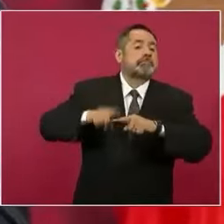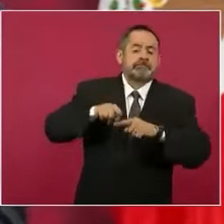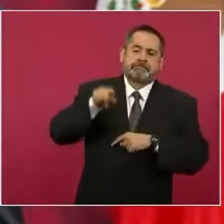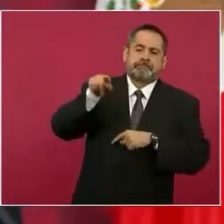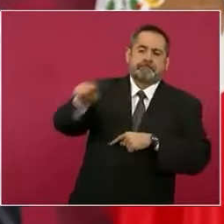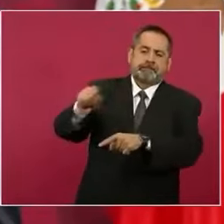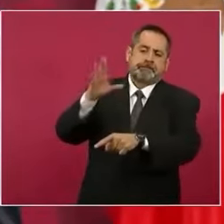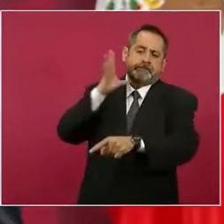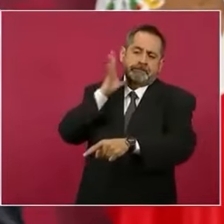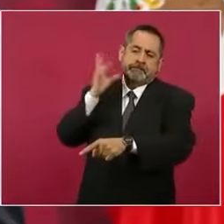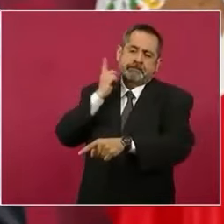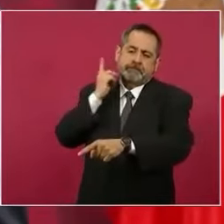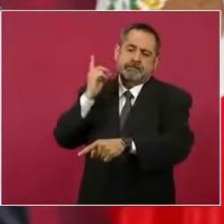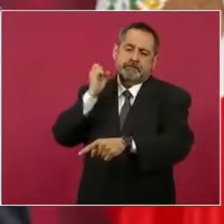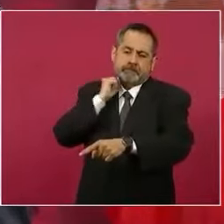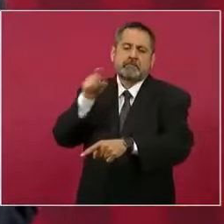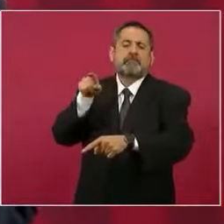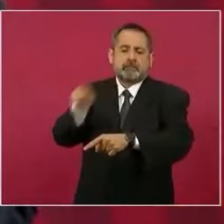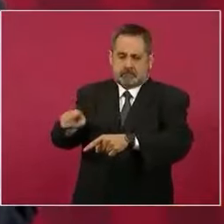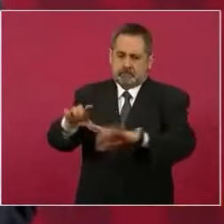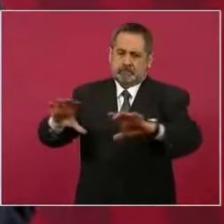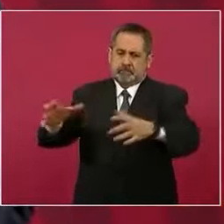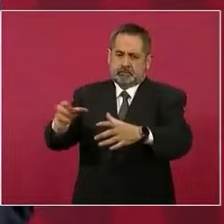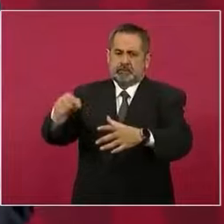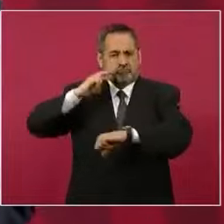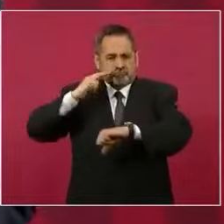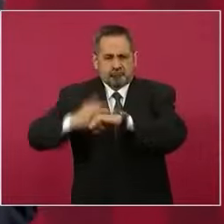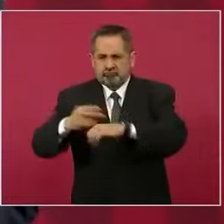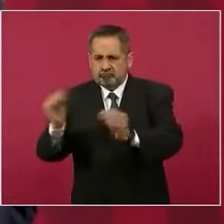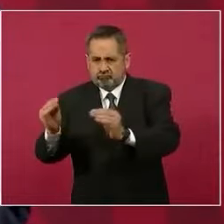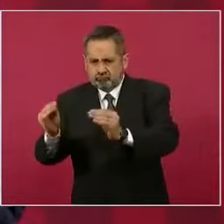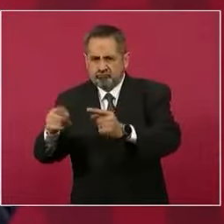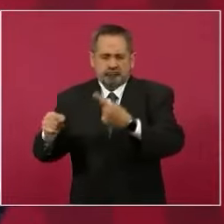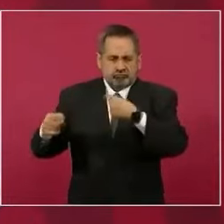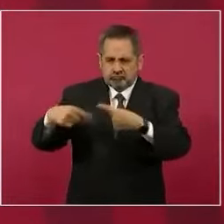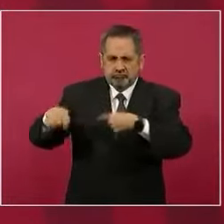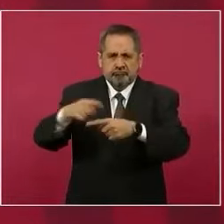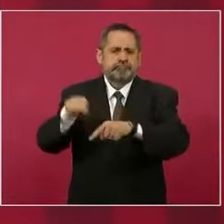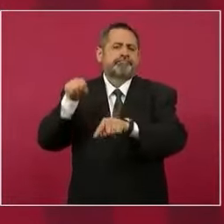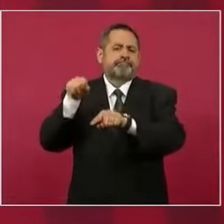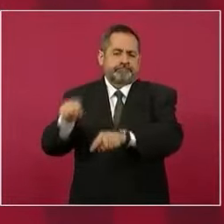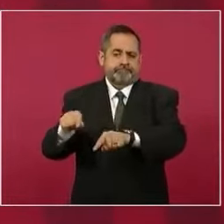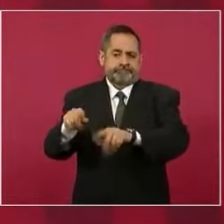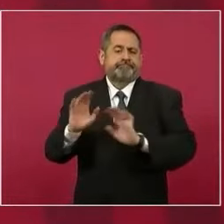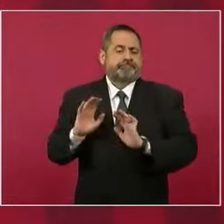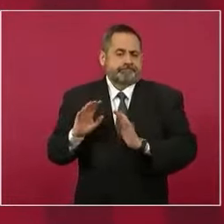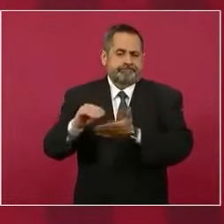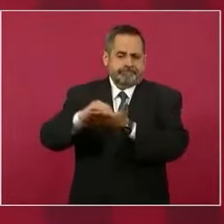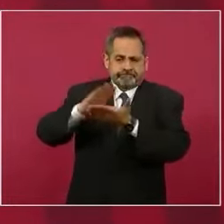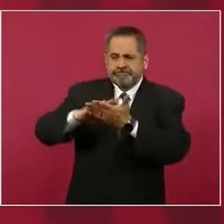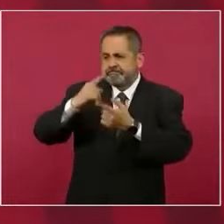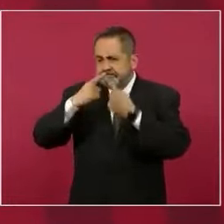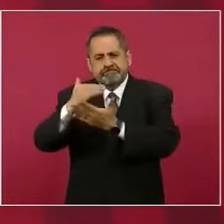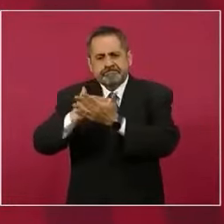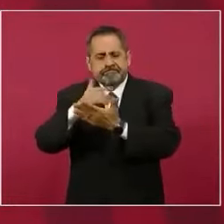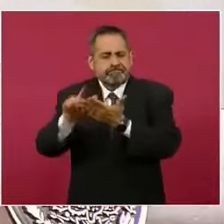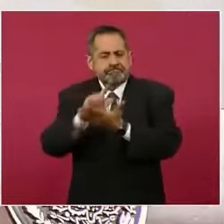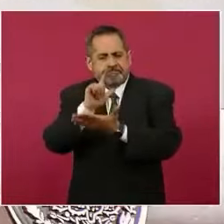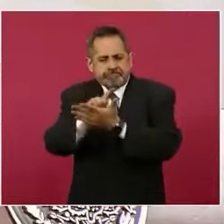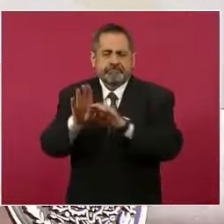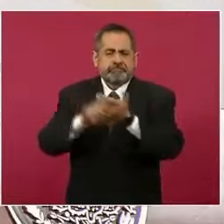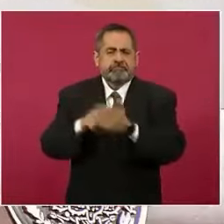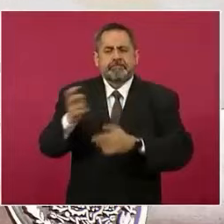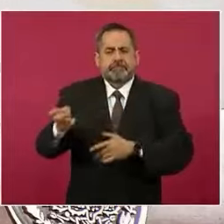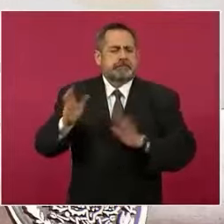legislativo, nuestro parlamento, la Cámara de Diputados, la Cámara de Senadores. Ellos sí, ahí debaten